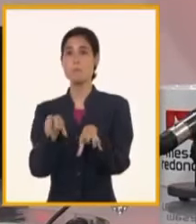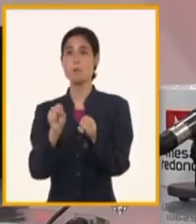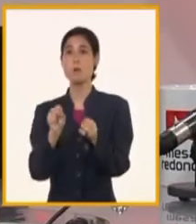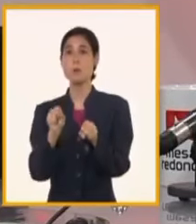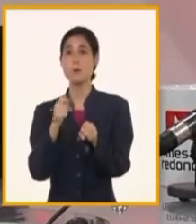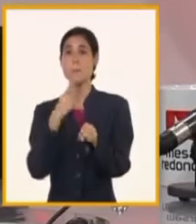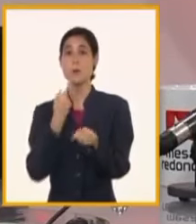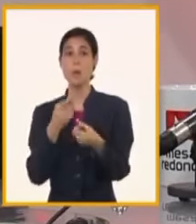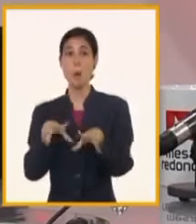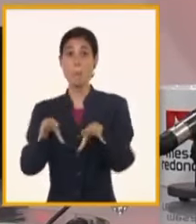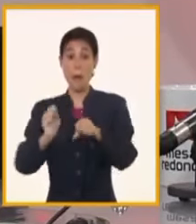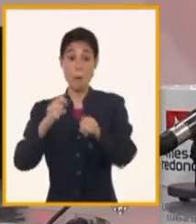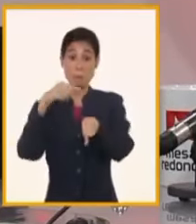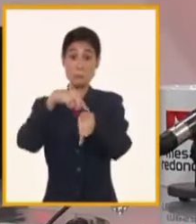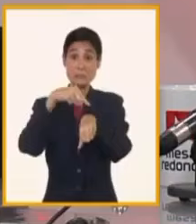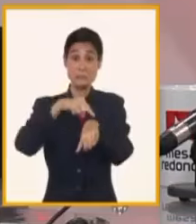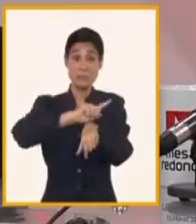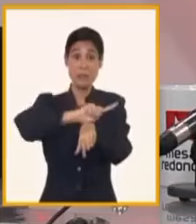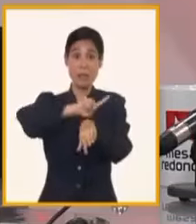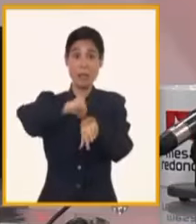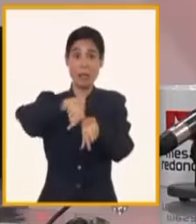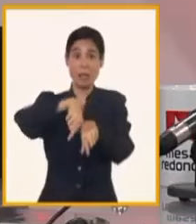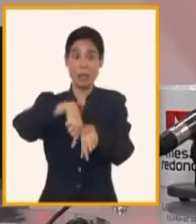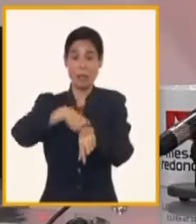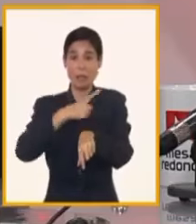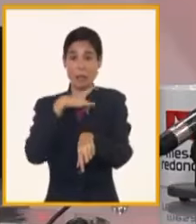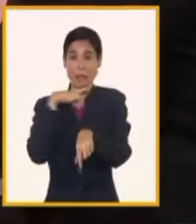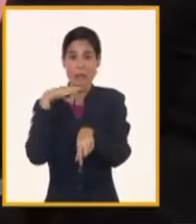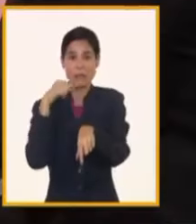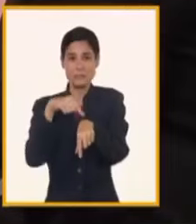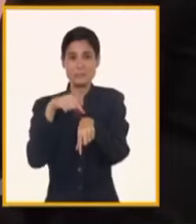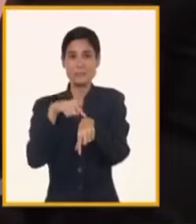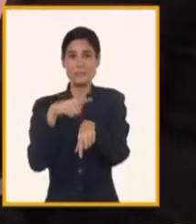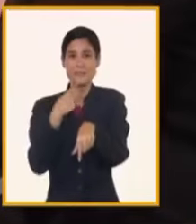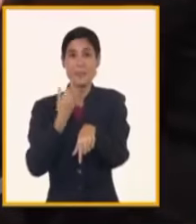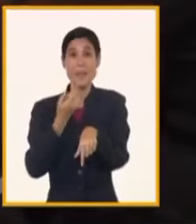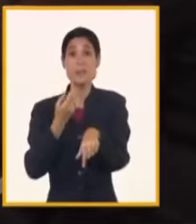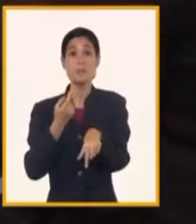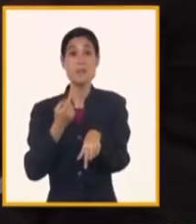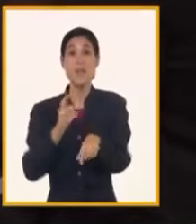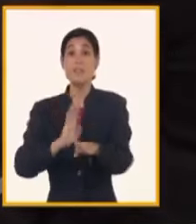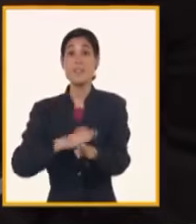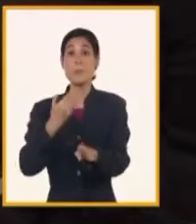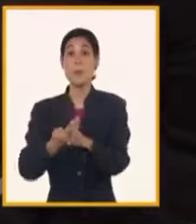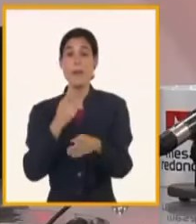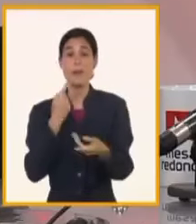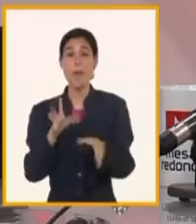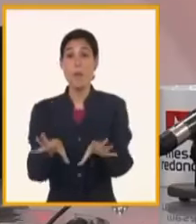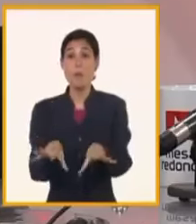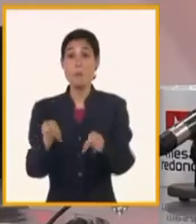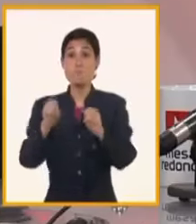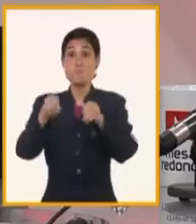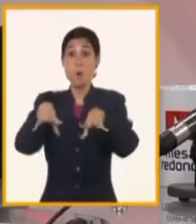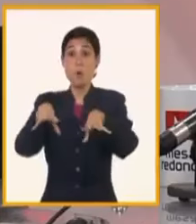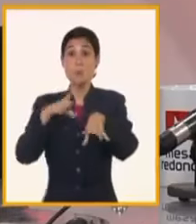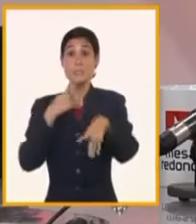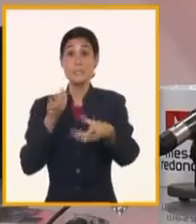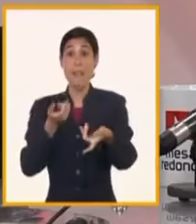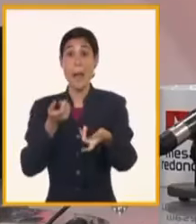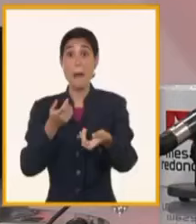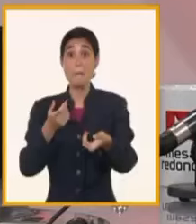dure el apagón más duro es el golpe después en la demanda exactamente se multiplica hasta un 50% sin